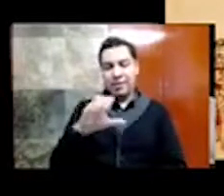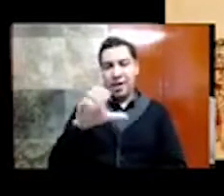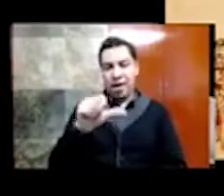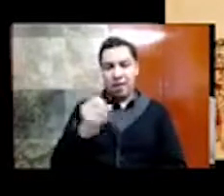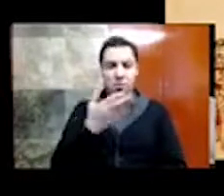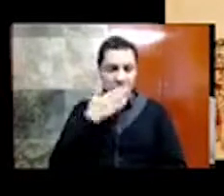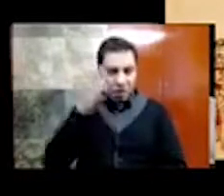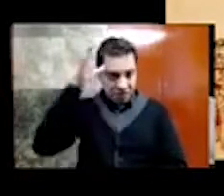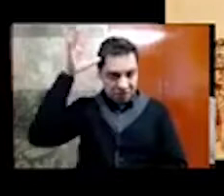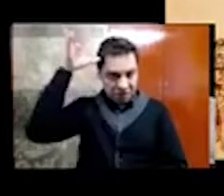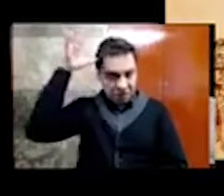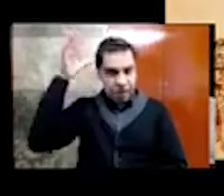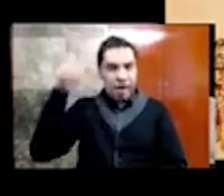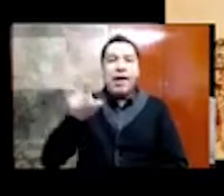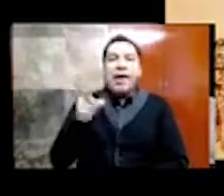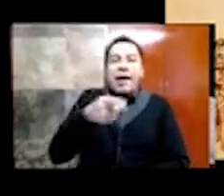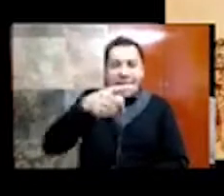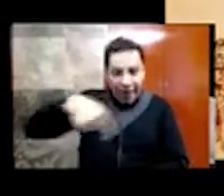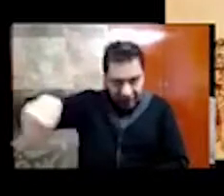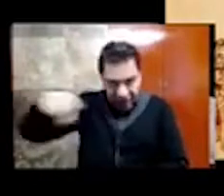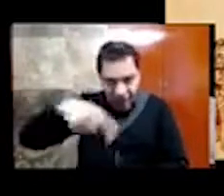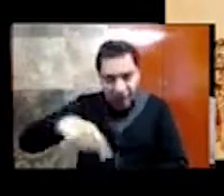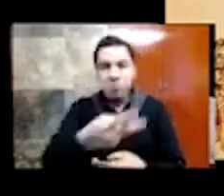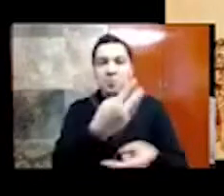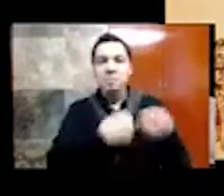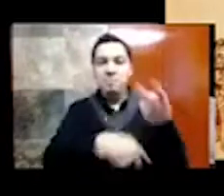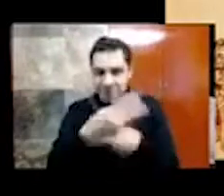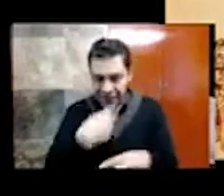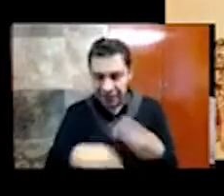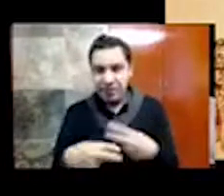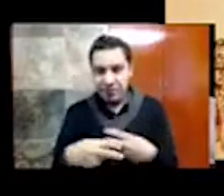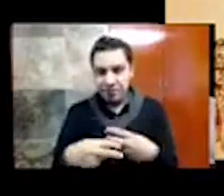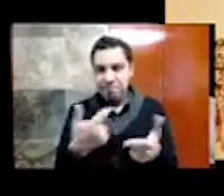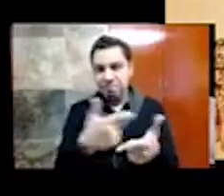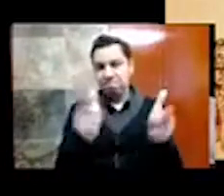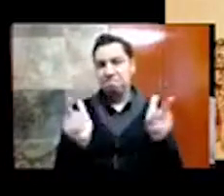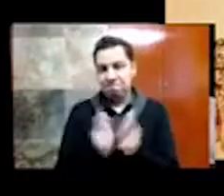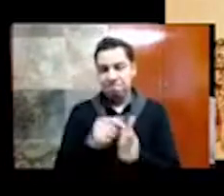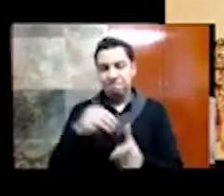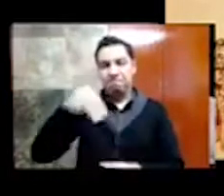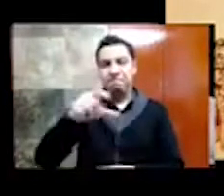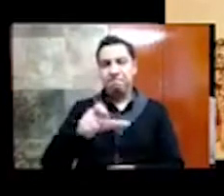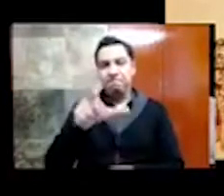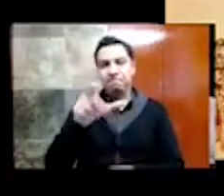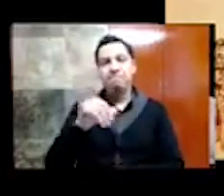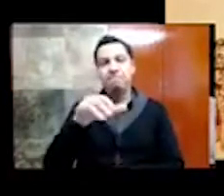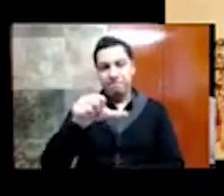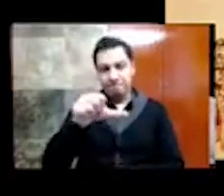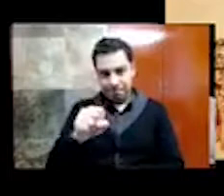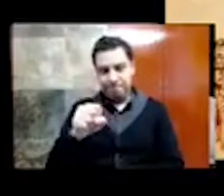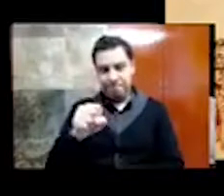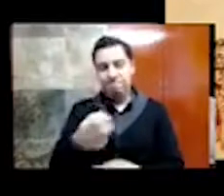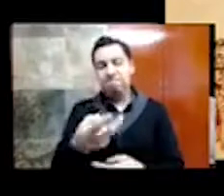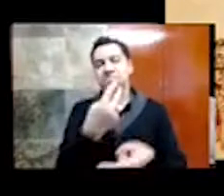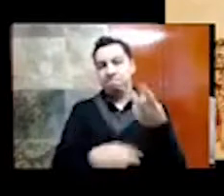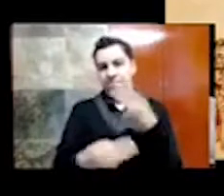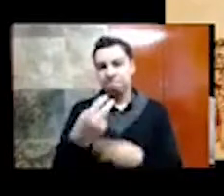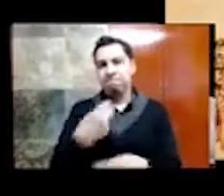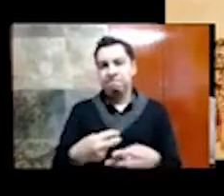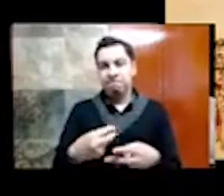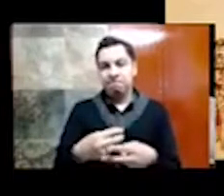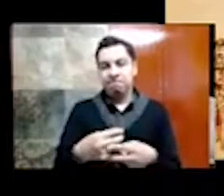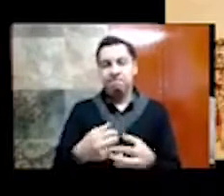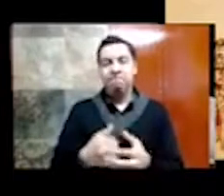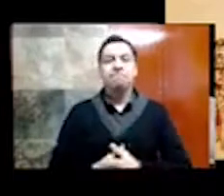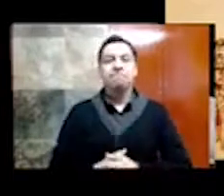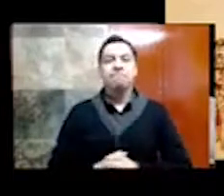eclosión, fusión que tuvieron como mexicas y luego con esta escisión que ya también se refirió cuando se convierten en